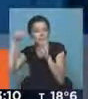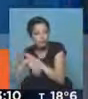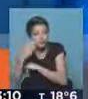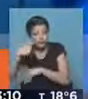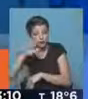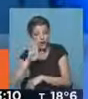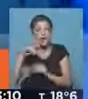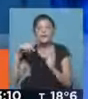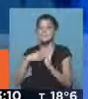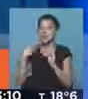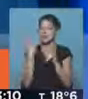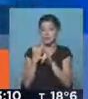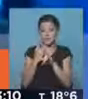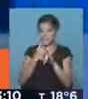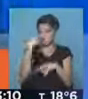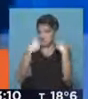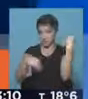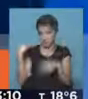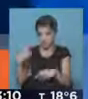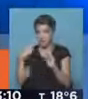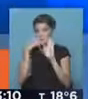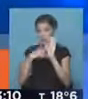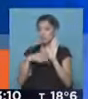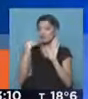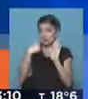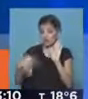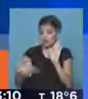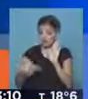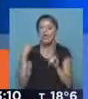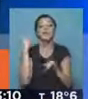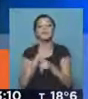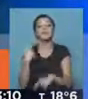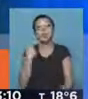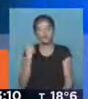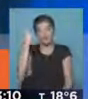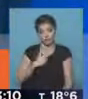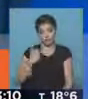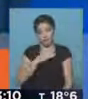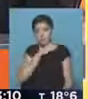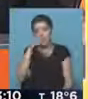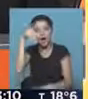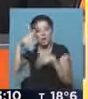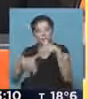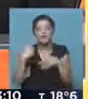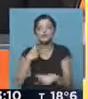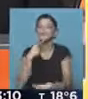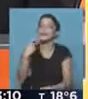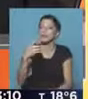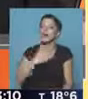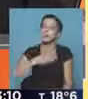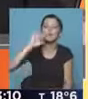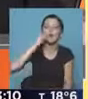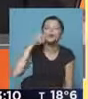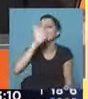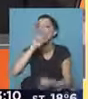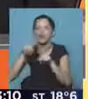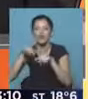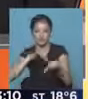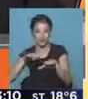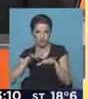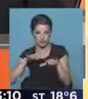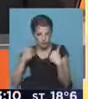de cuestiones, siempre todas las elecciones son un momento en el cual nosotros tenemos la oportunidad de decir nos gusta o no nos gusta lo que está ocurriendo, y creo que está bien que sea